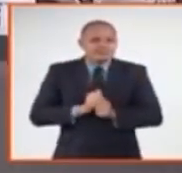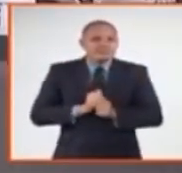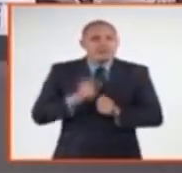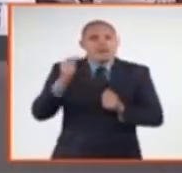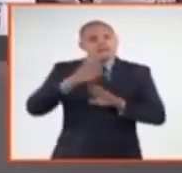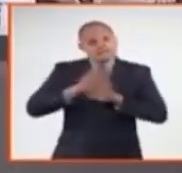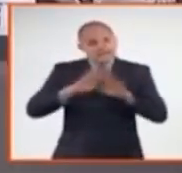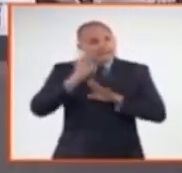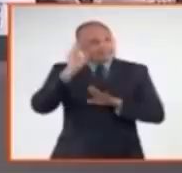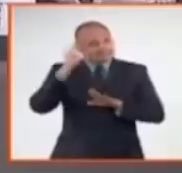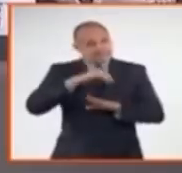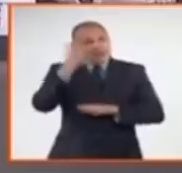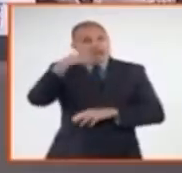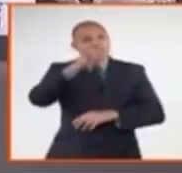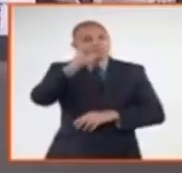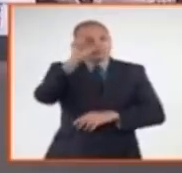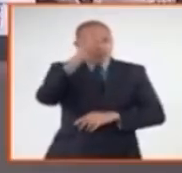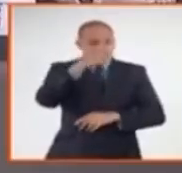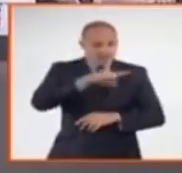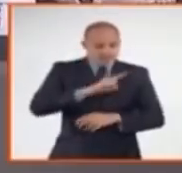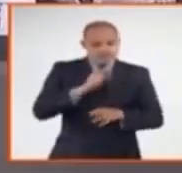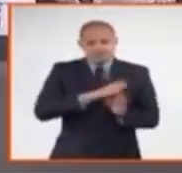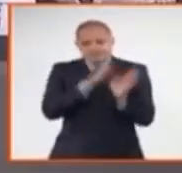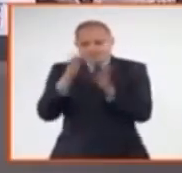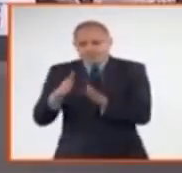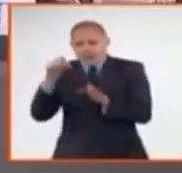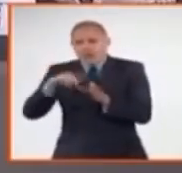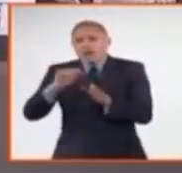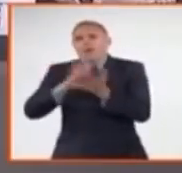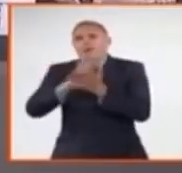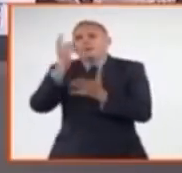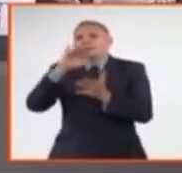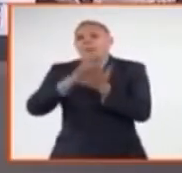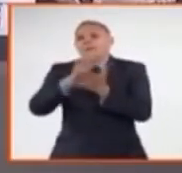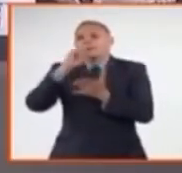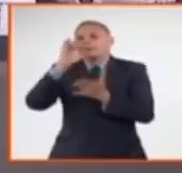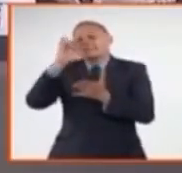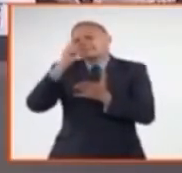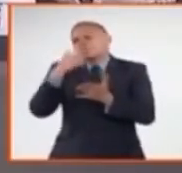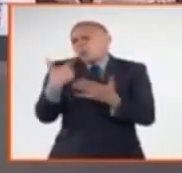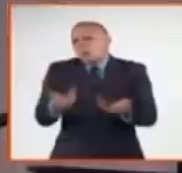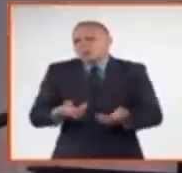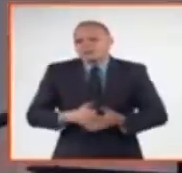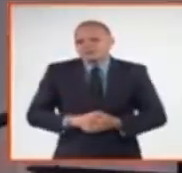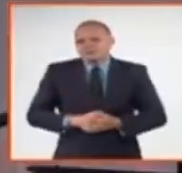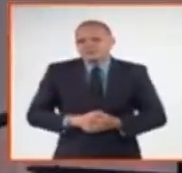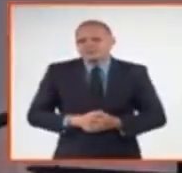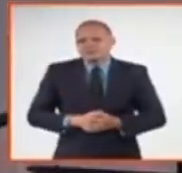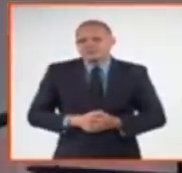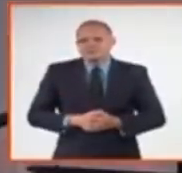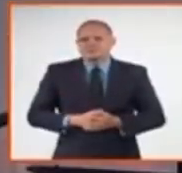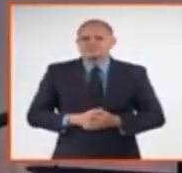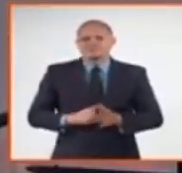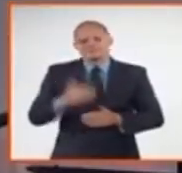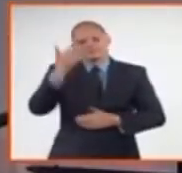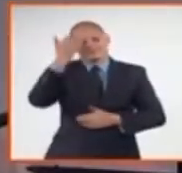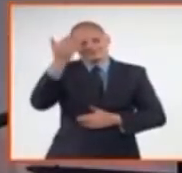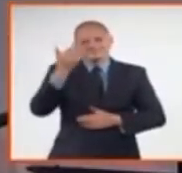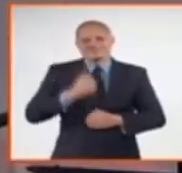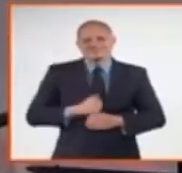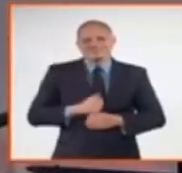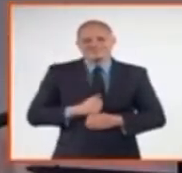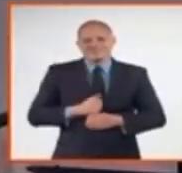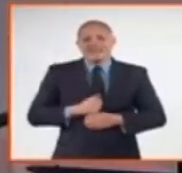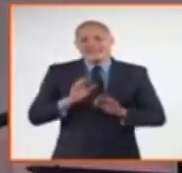también a partir de todo lo que se ha venido obteniendo en sus primeros ensayos clínicos muchas gracias grande y muchas gracias nuestro pueblo que nos